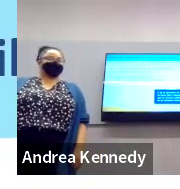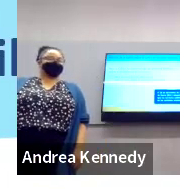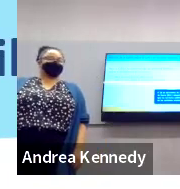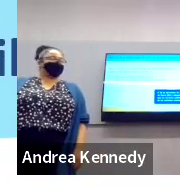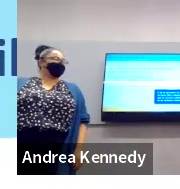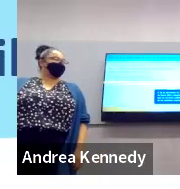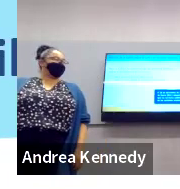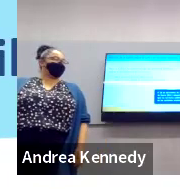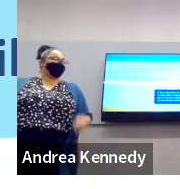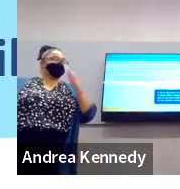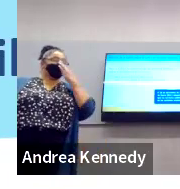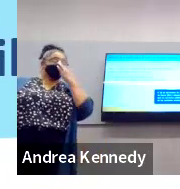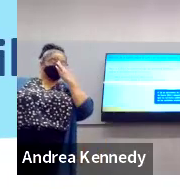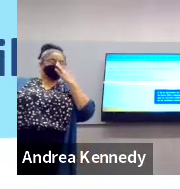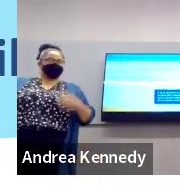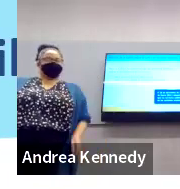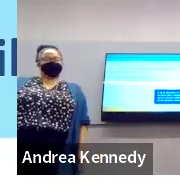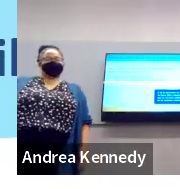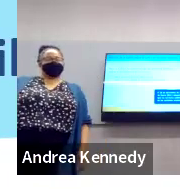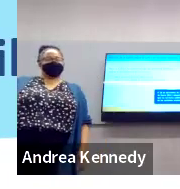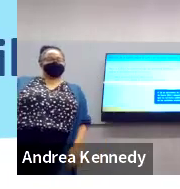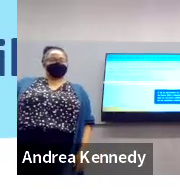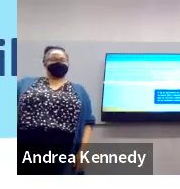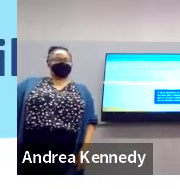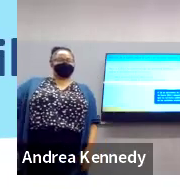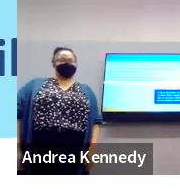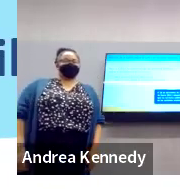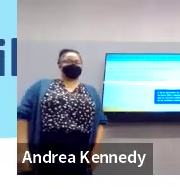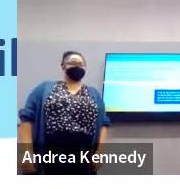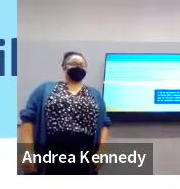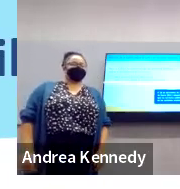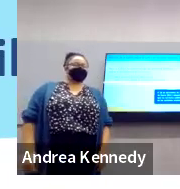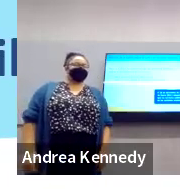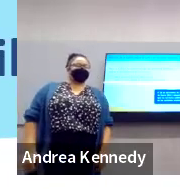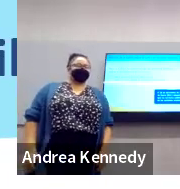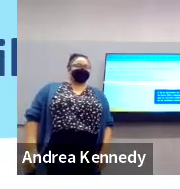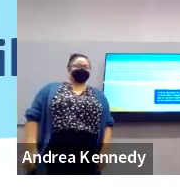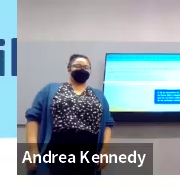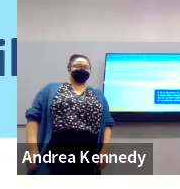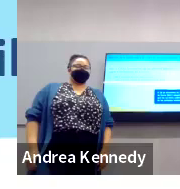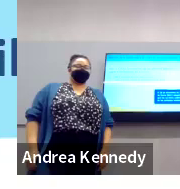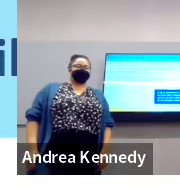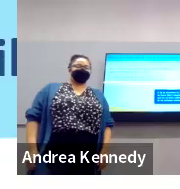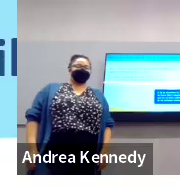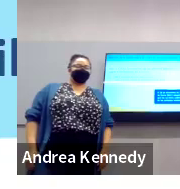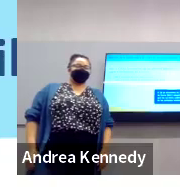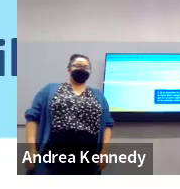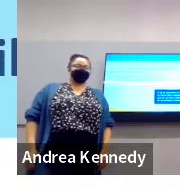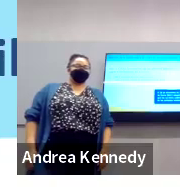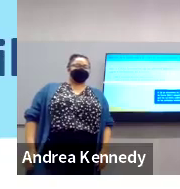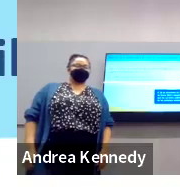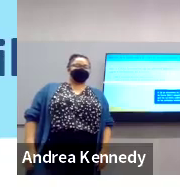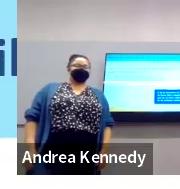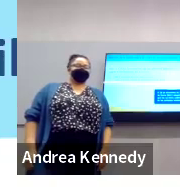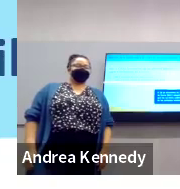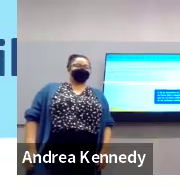hay porcentajes que son pasados por el Comité de Vivienda para que puedan dar ese aumento de renta de